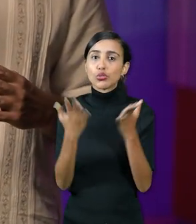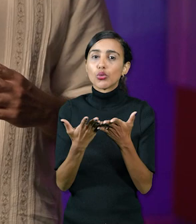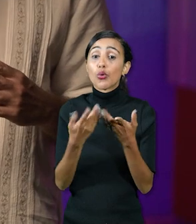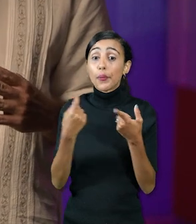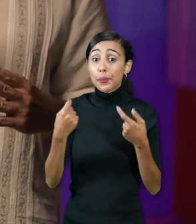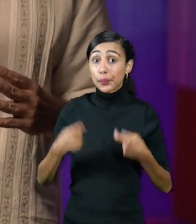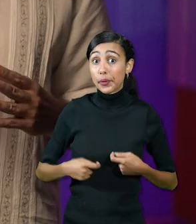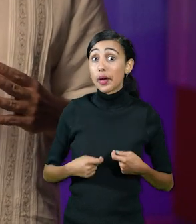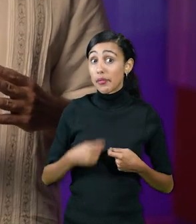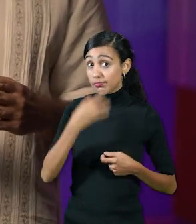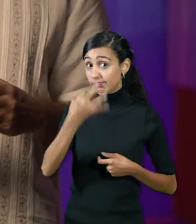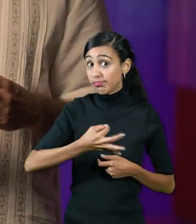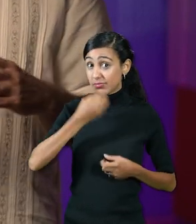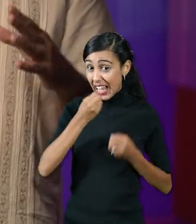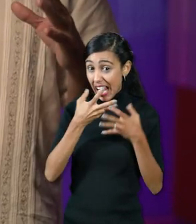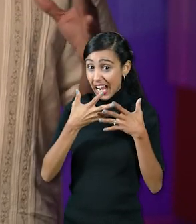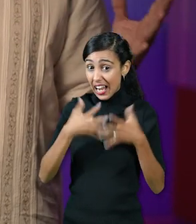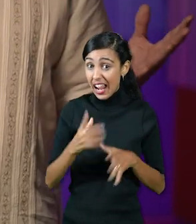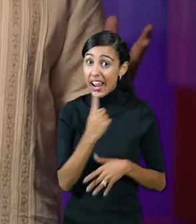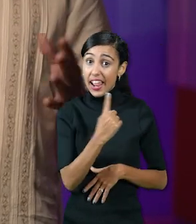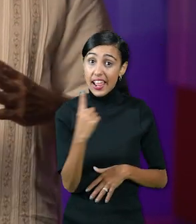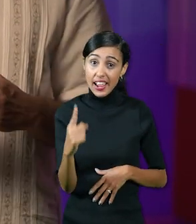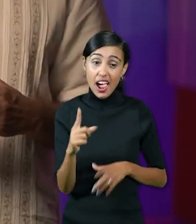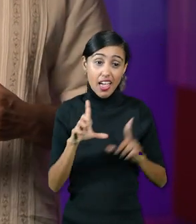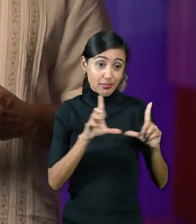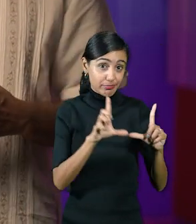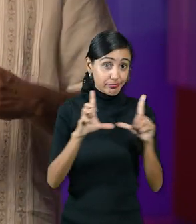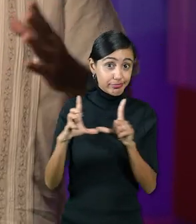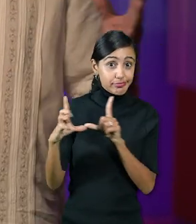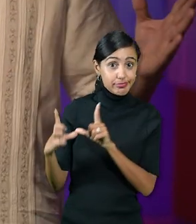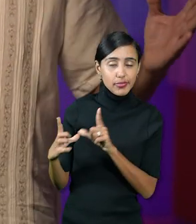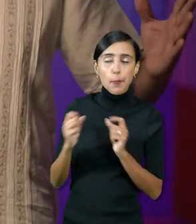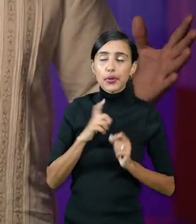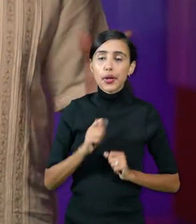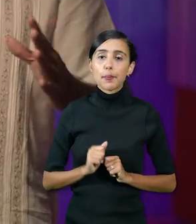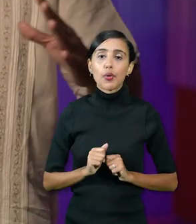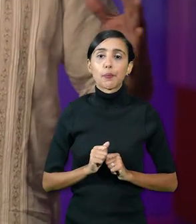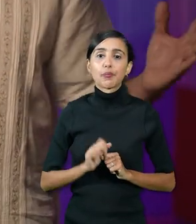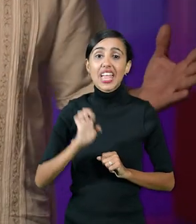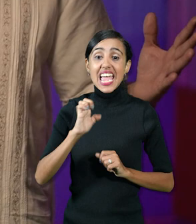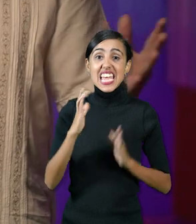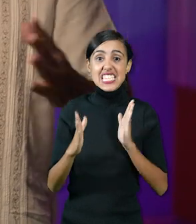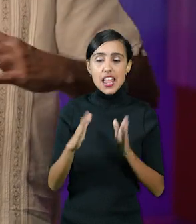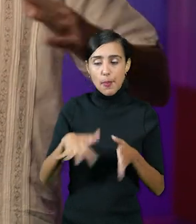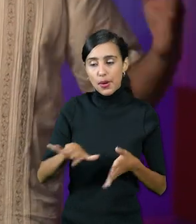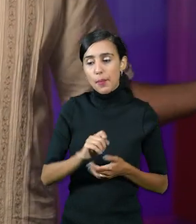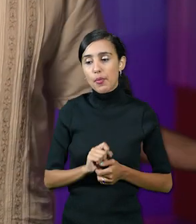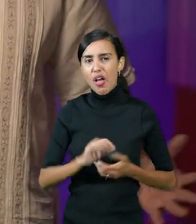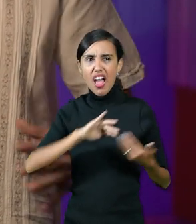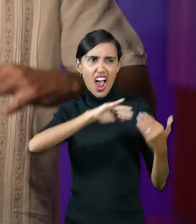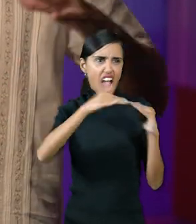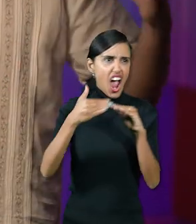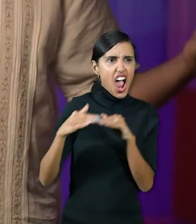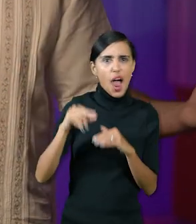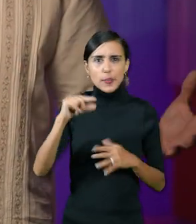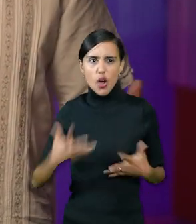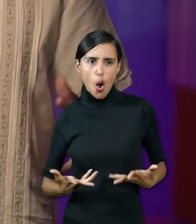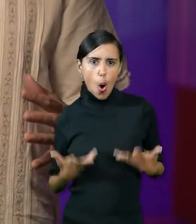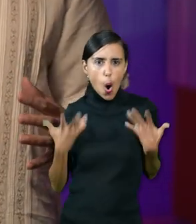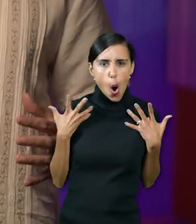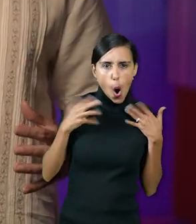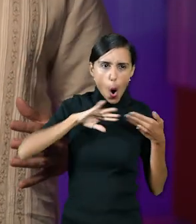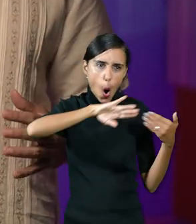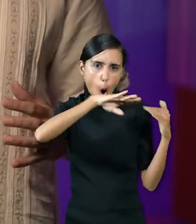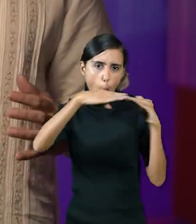verse muy claramente en cada plano que se vaya. Si hay, por ejemplo, una escena que es una discusión y todo el mundo está acalorado, todo el mundo está